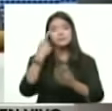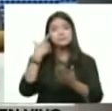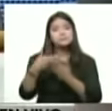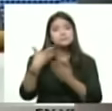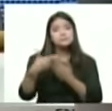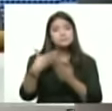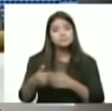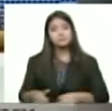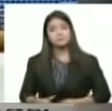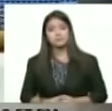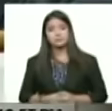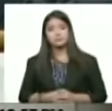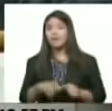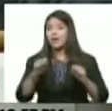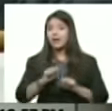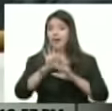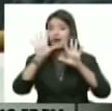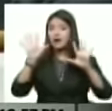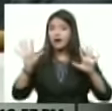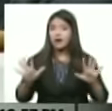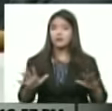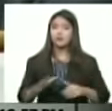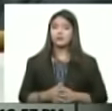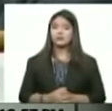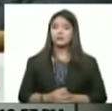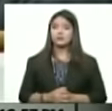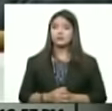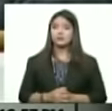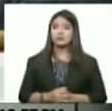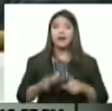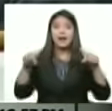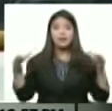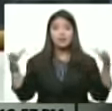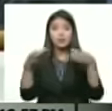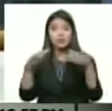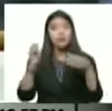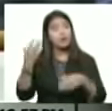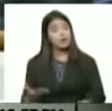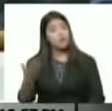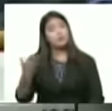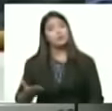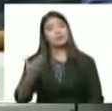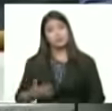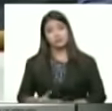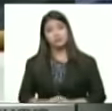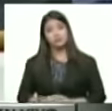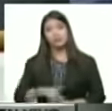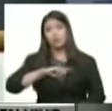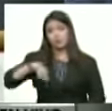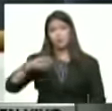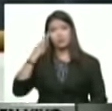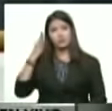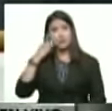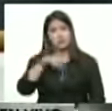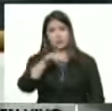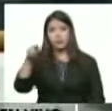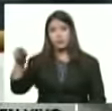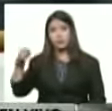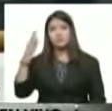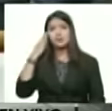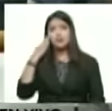verificables, concretos. Esta mesa es muy importante, lo sabemos todos.